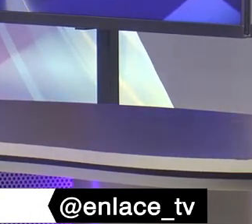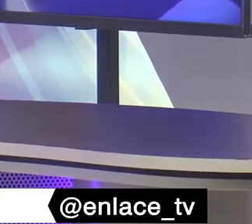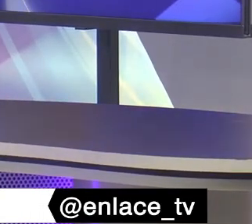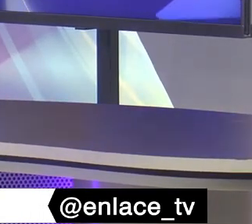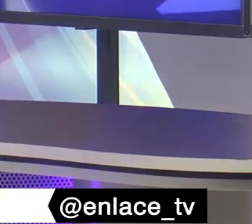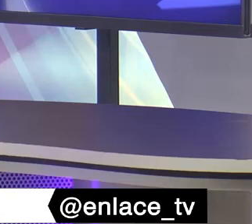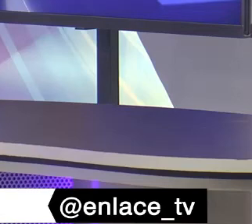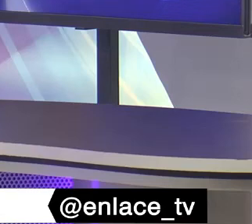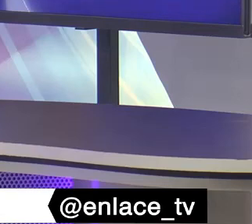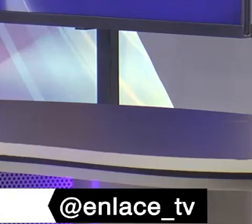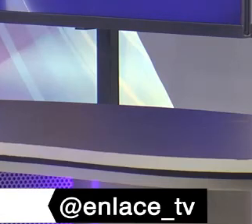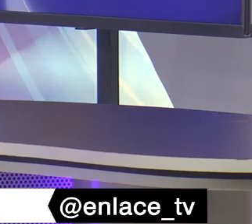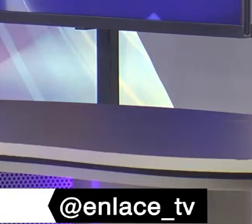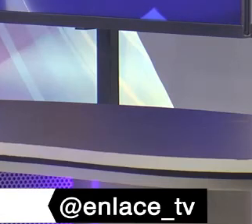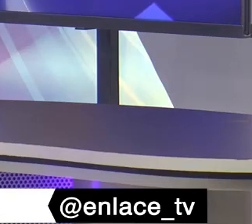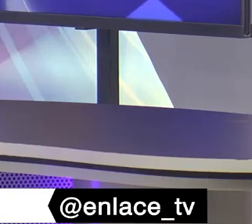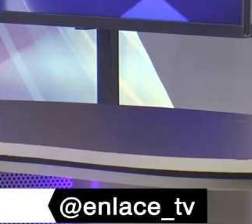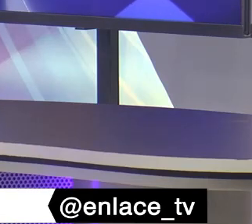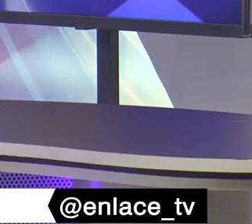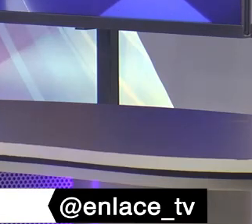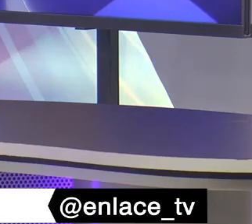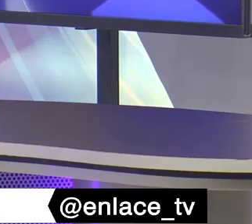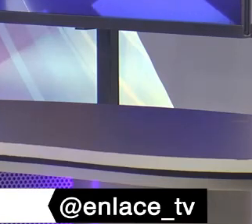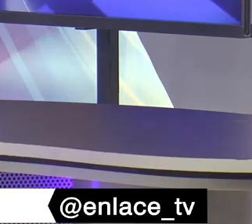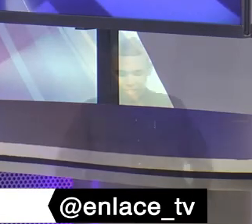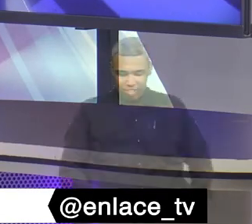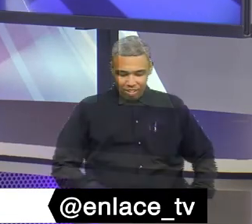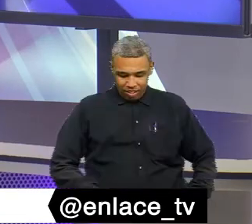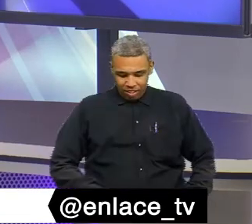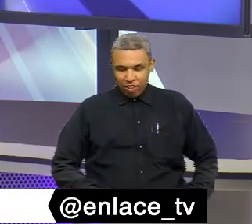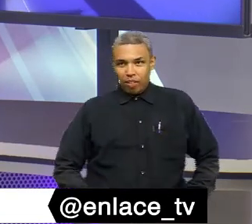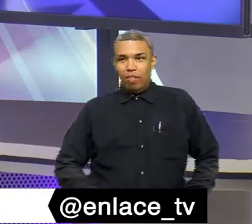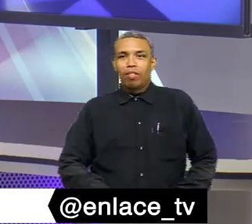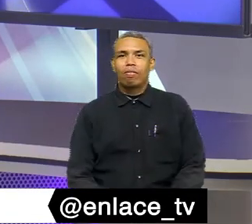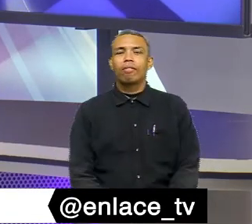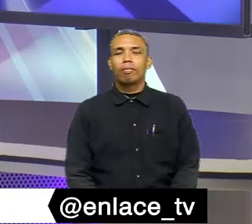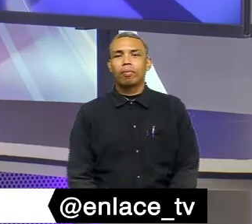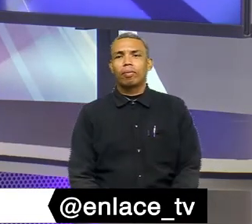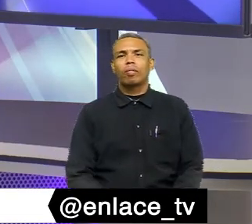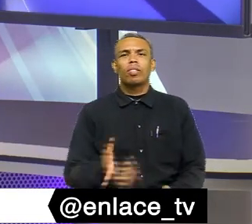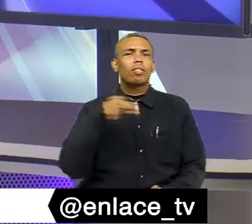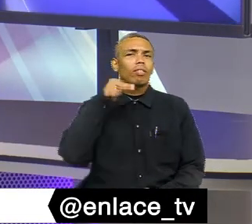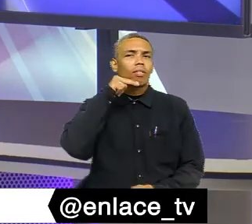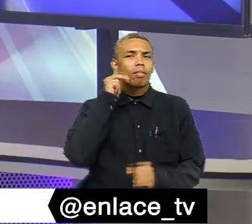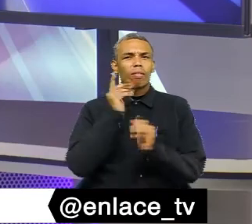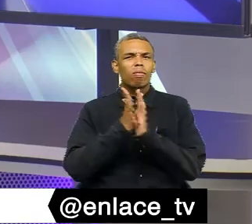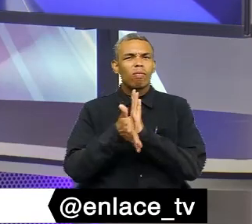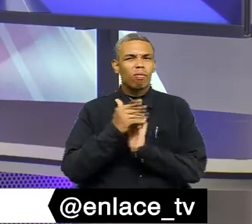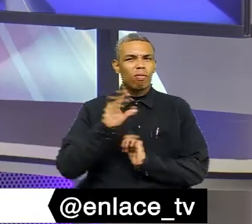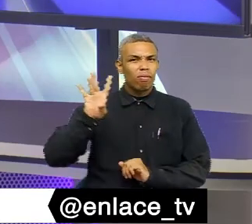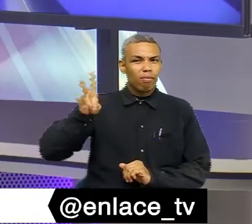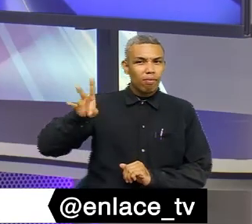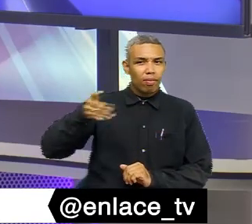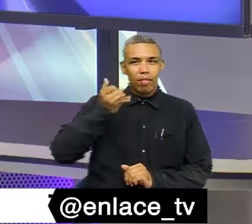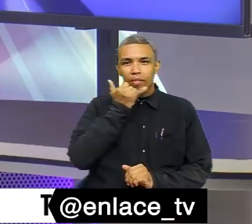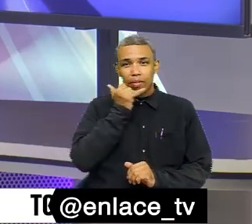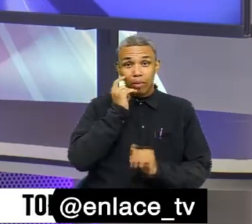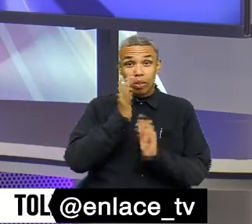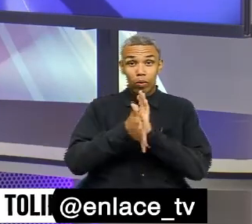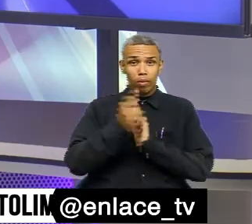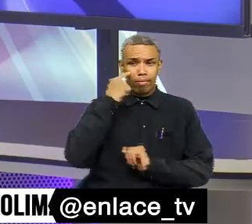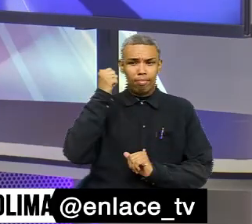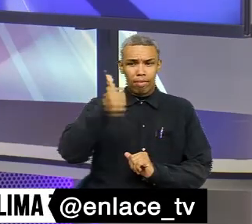Neila Cosio, quien nos entregará detalles de las promociones que continúan en este reconocido establecimiento comercial. Y otra muy buena